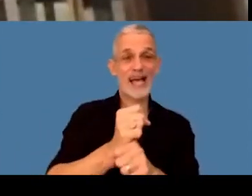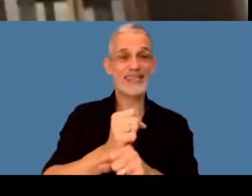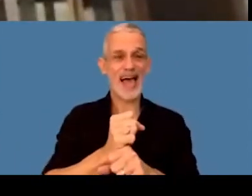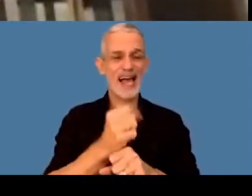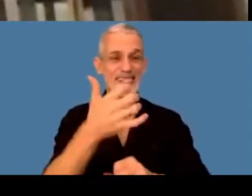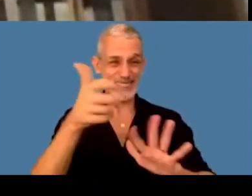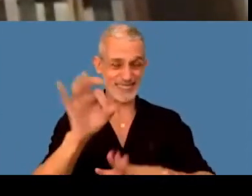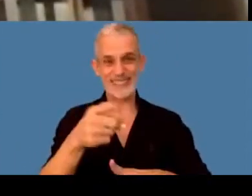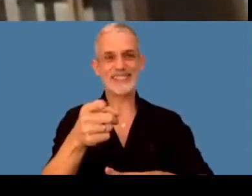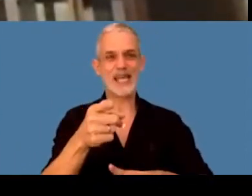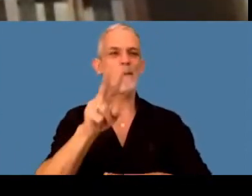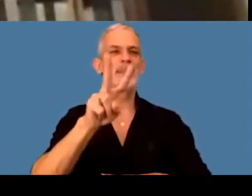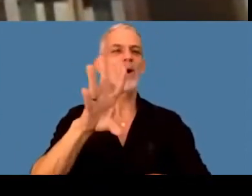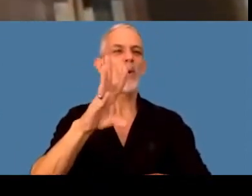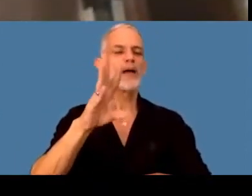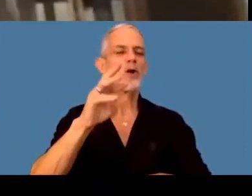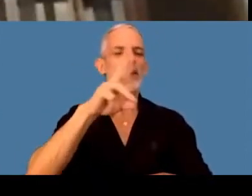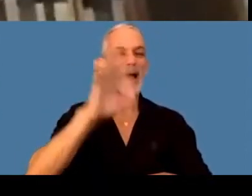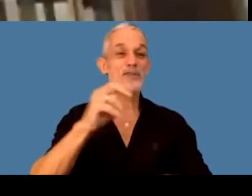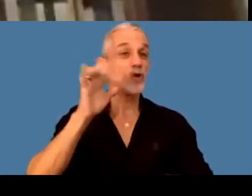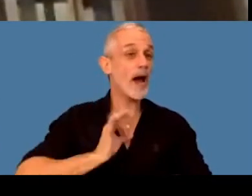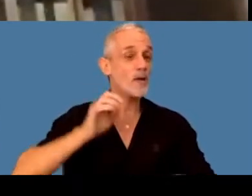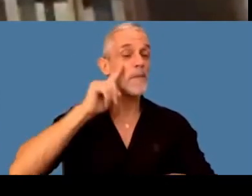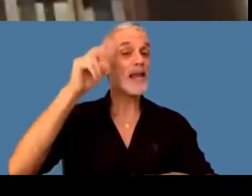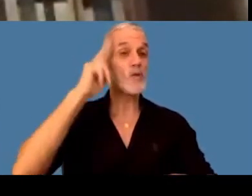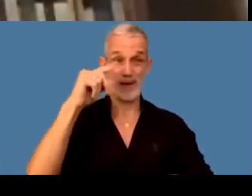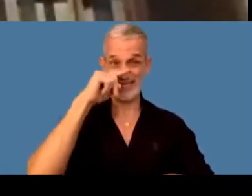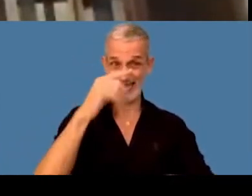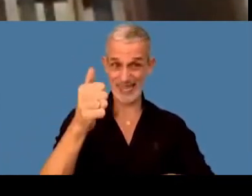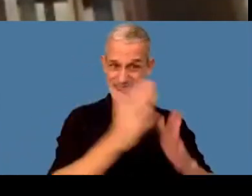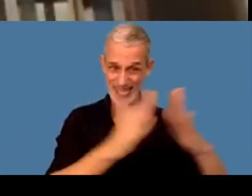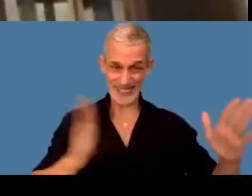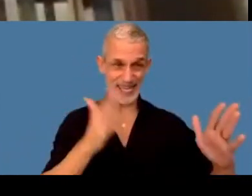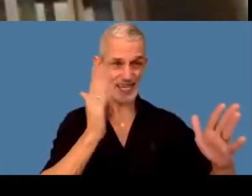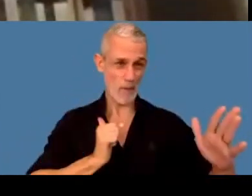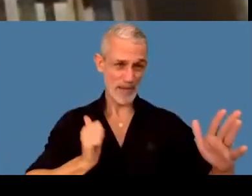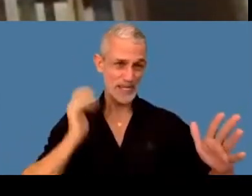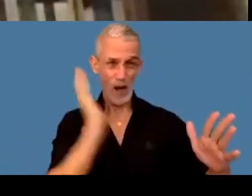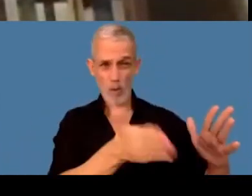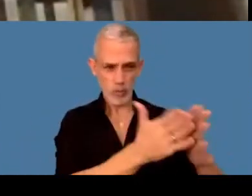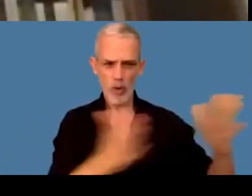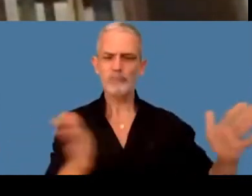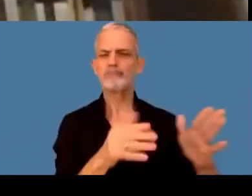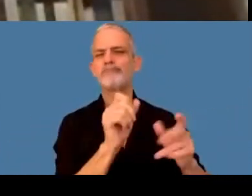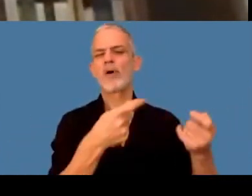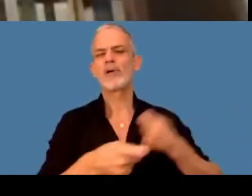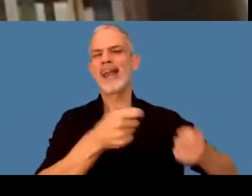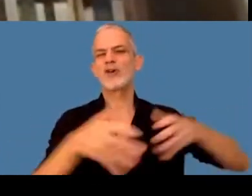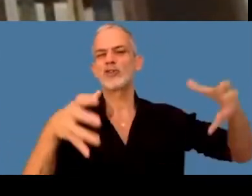golpe del 24 de marzo del 76, va a haber determinadas características, una negociación